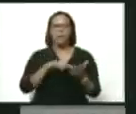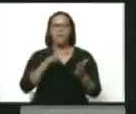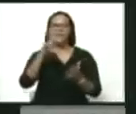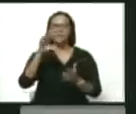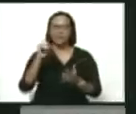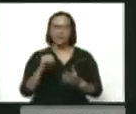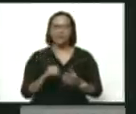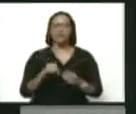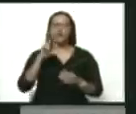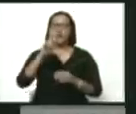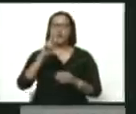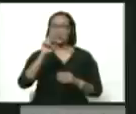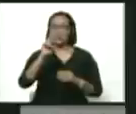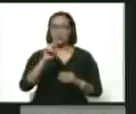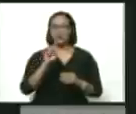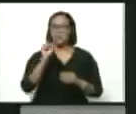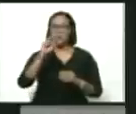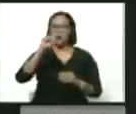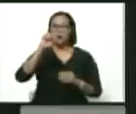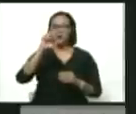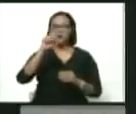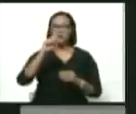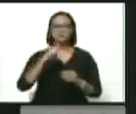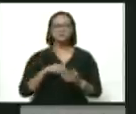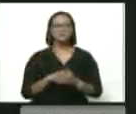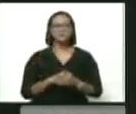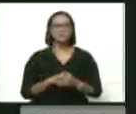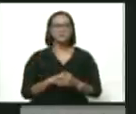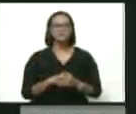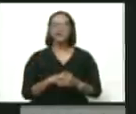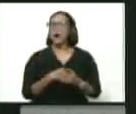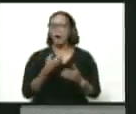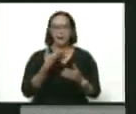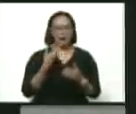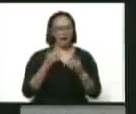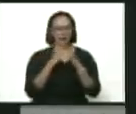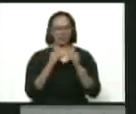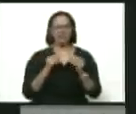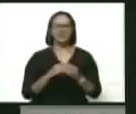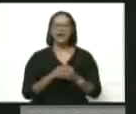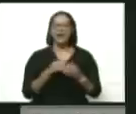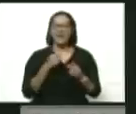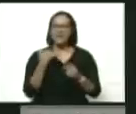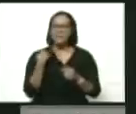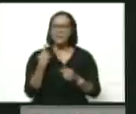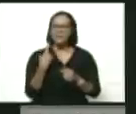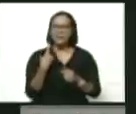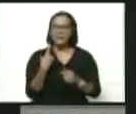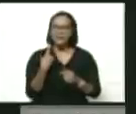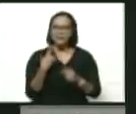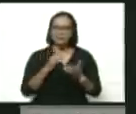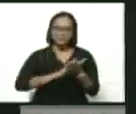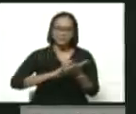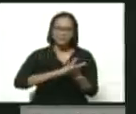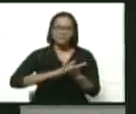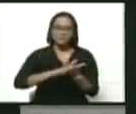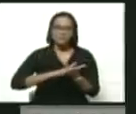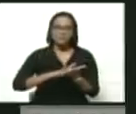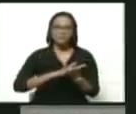las 3R.net, renovando todo, mejorando todo. Bueno, la primera renovación,